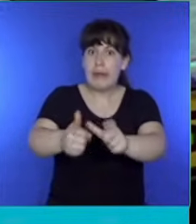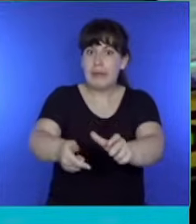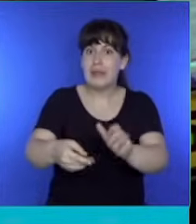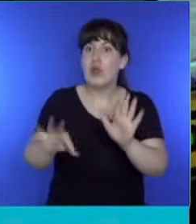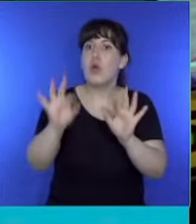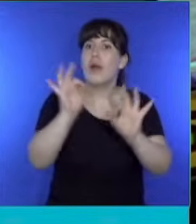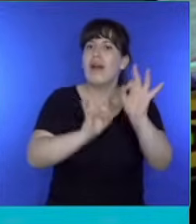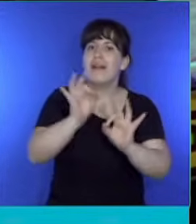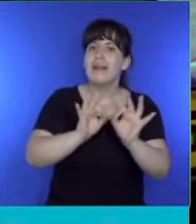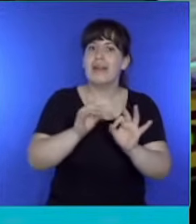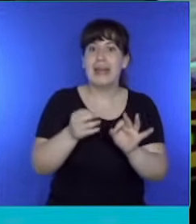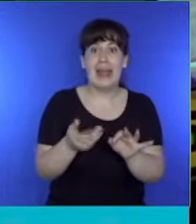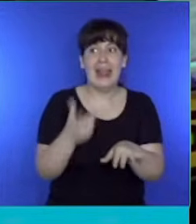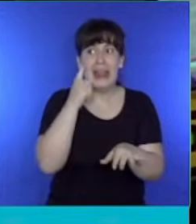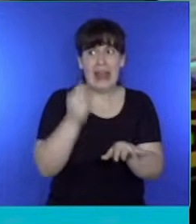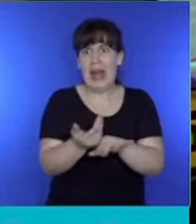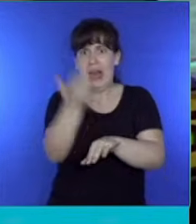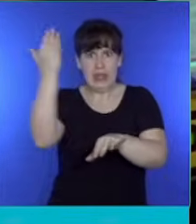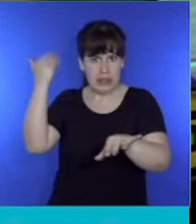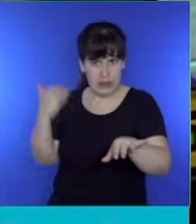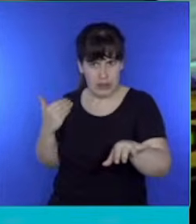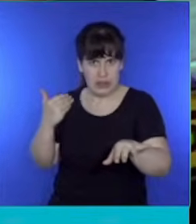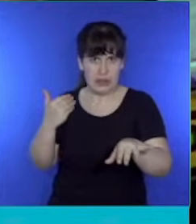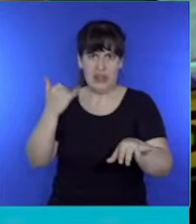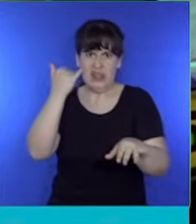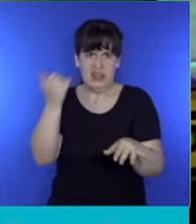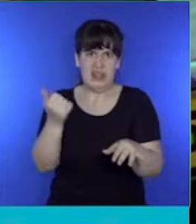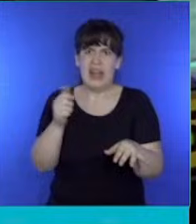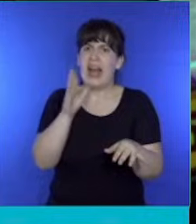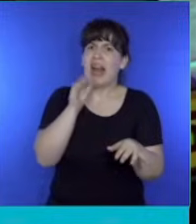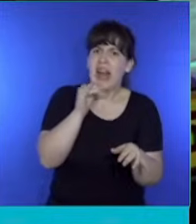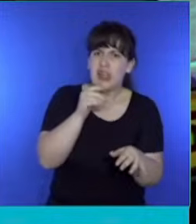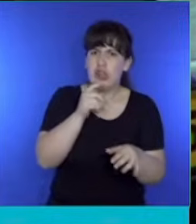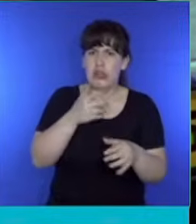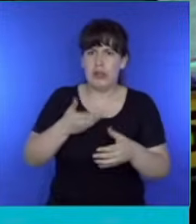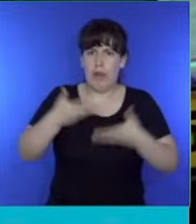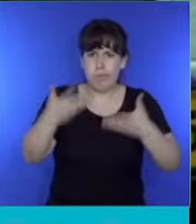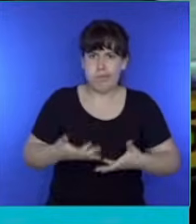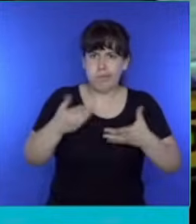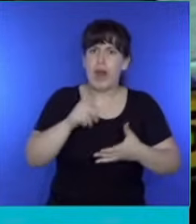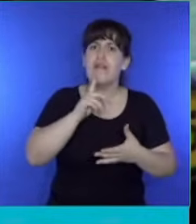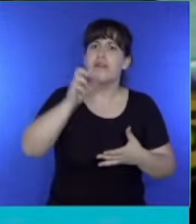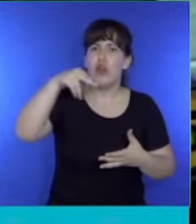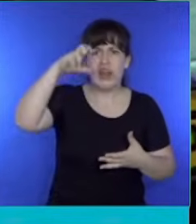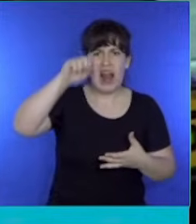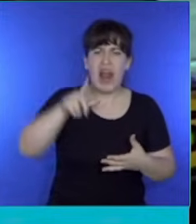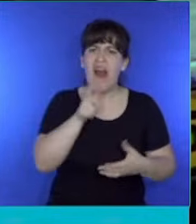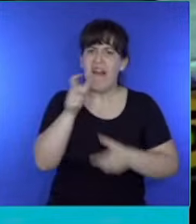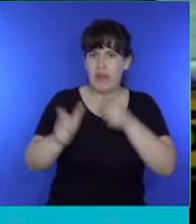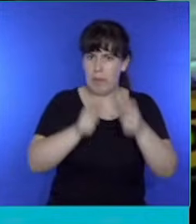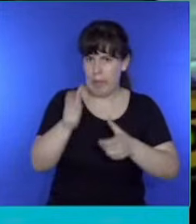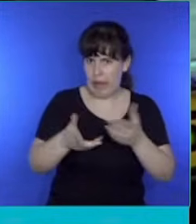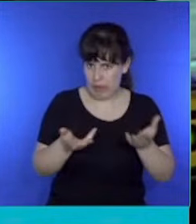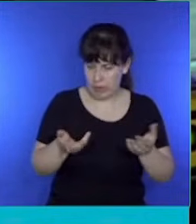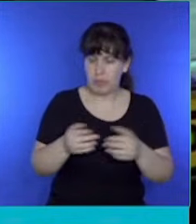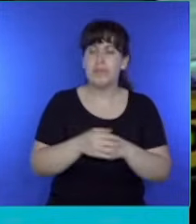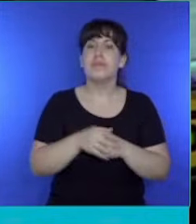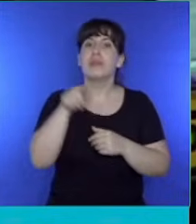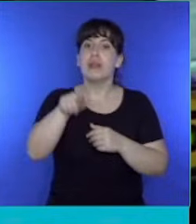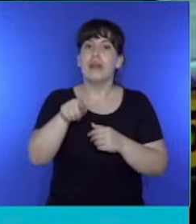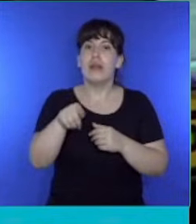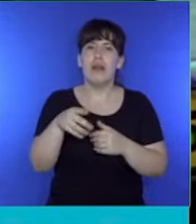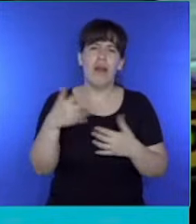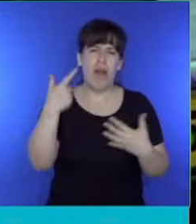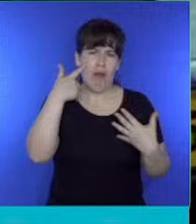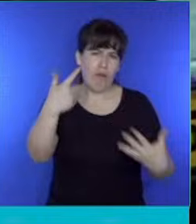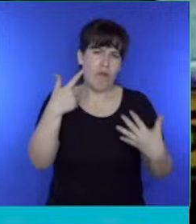el día anterior, cuando fueron las 14 toneladas de piedra, ¿no? que siempre le encanta decir a la oposición, que fue la